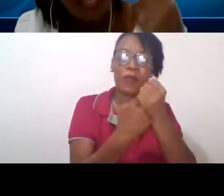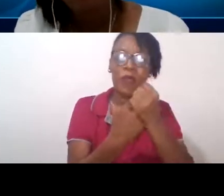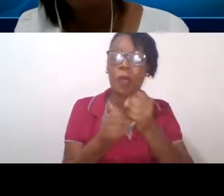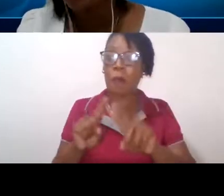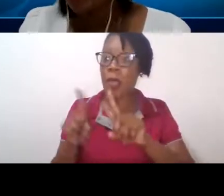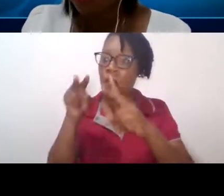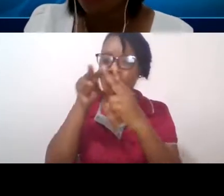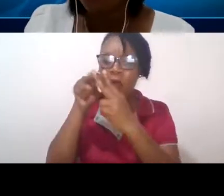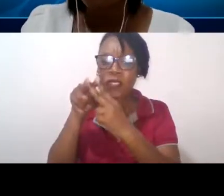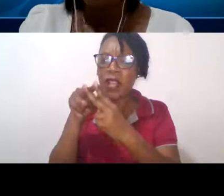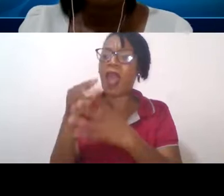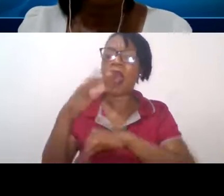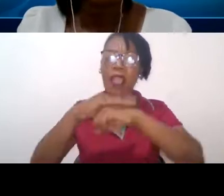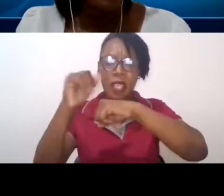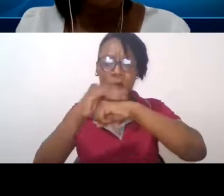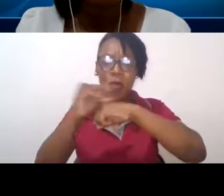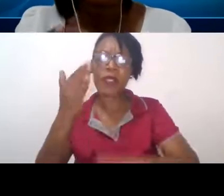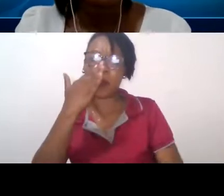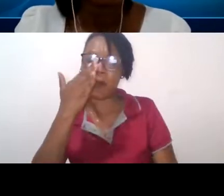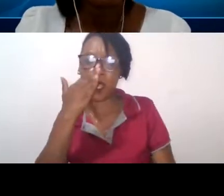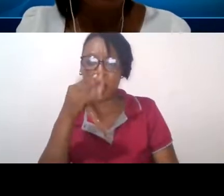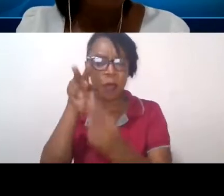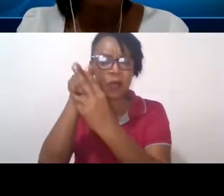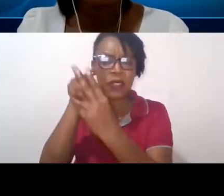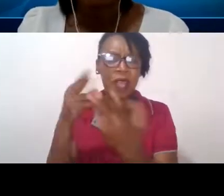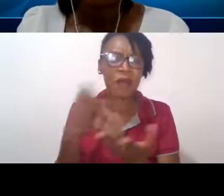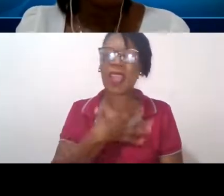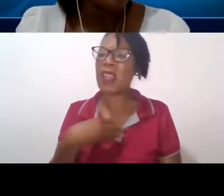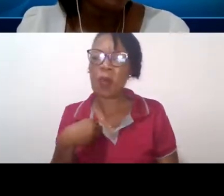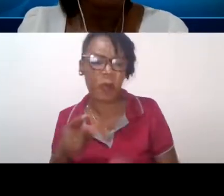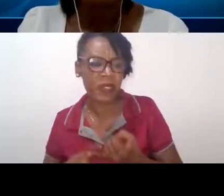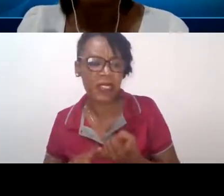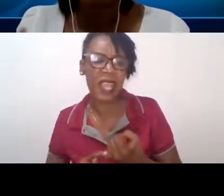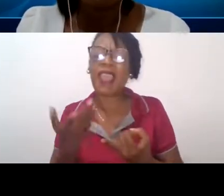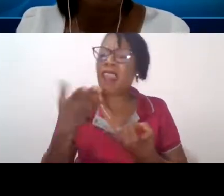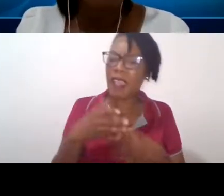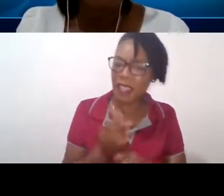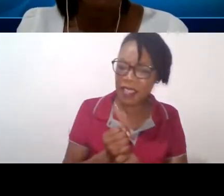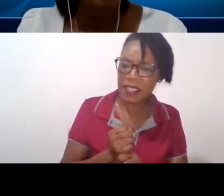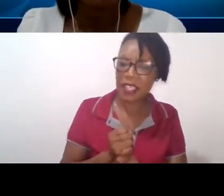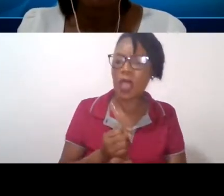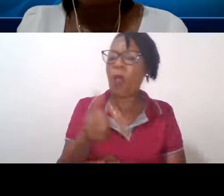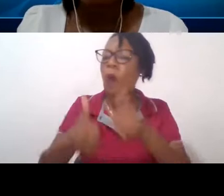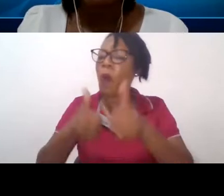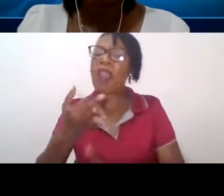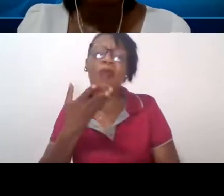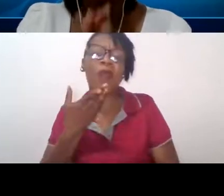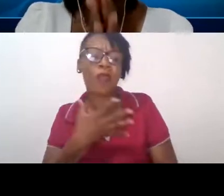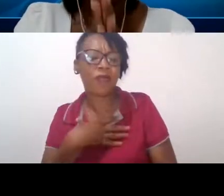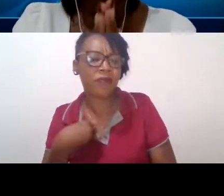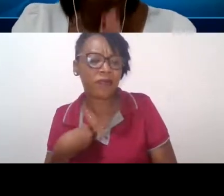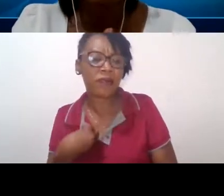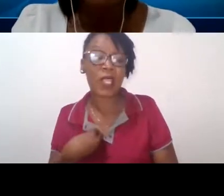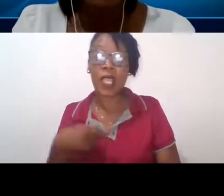familia, a la madre de familia. Llamemos y conozcámoslo. ¿Qué es lo que le gusta? ¿Qué hace? ¿Cuáles son sus colores favoritos? Vean,